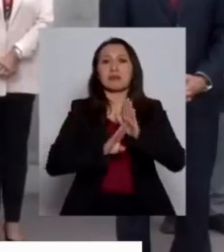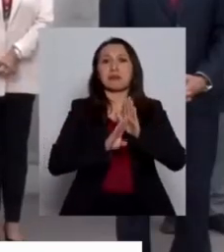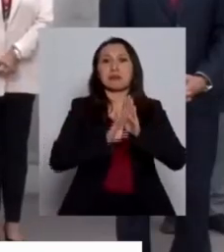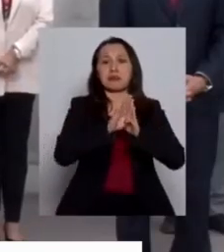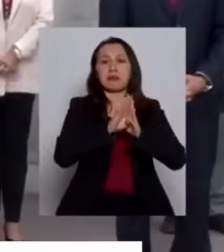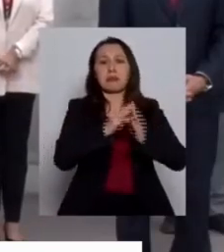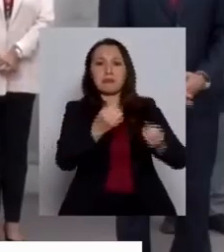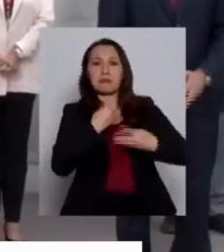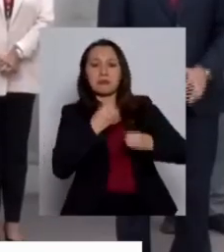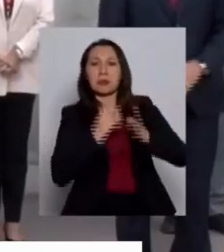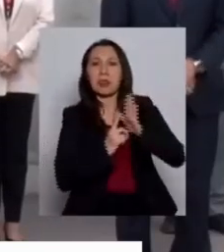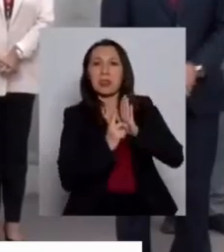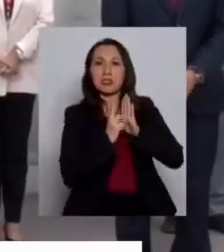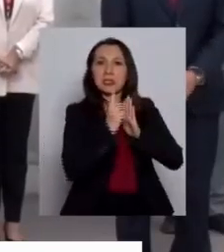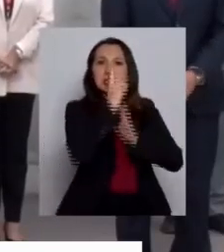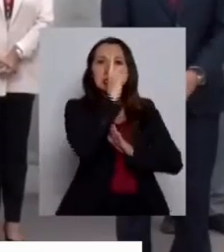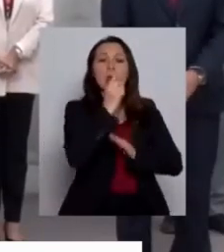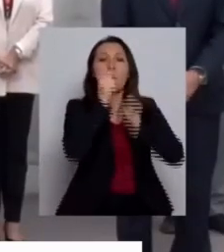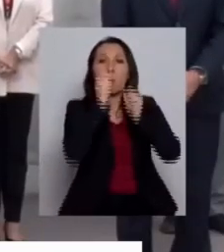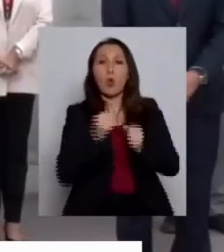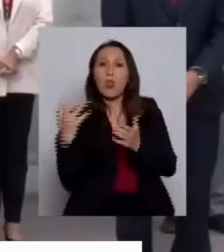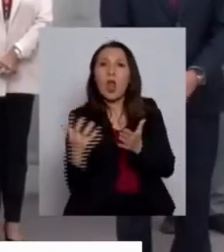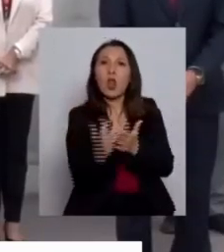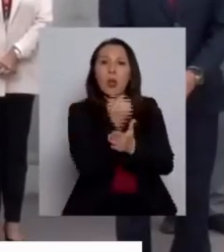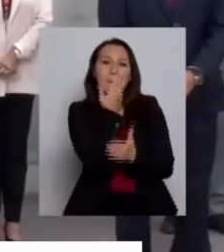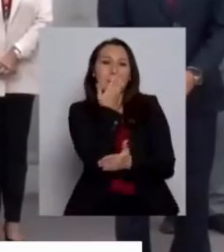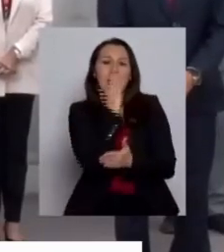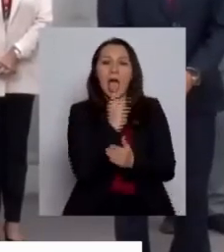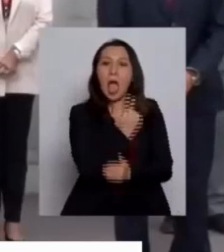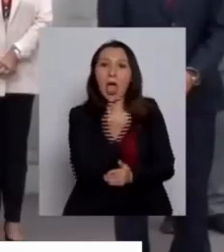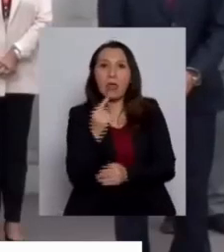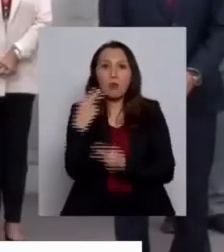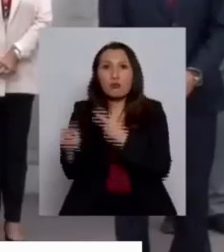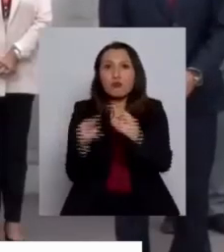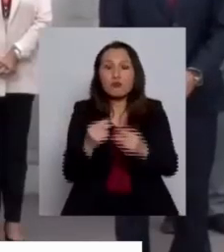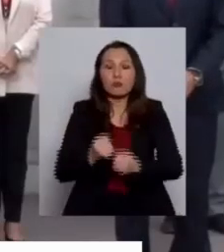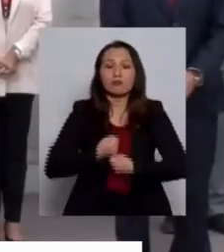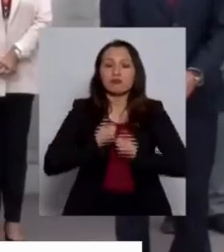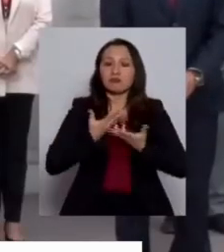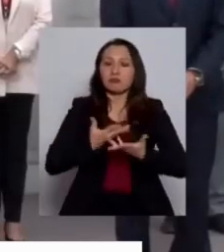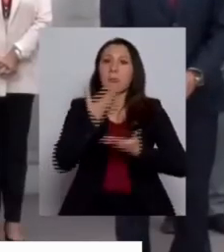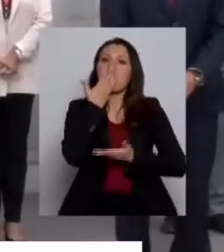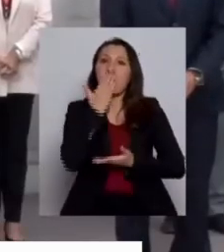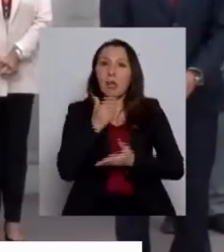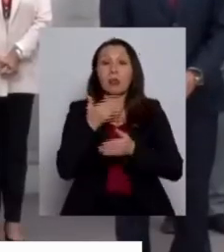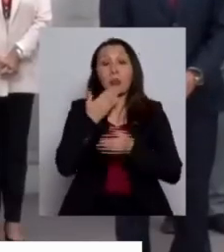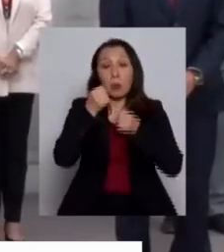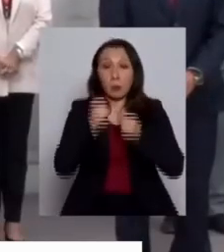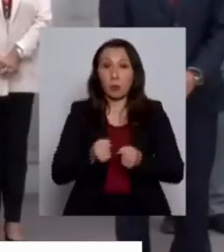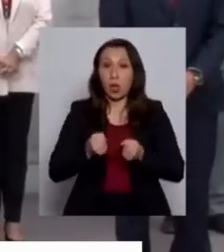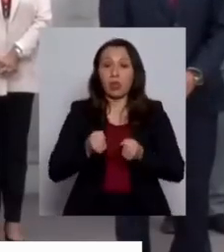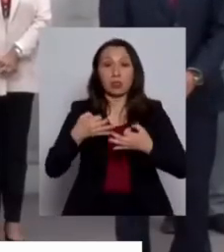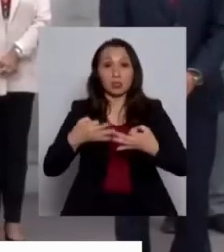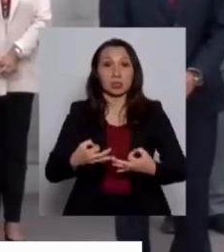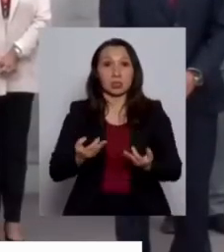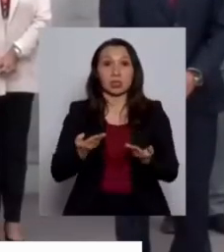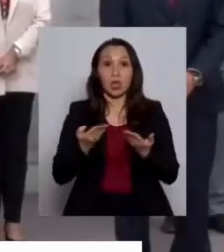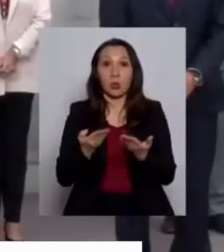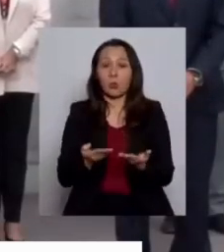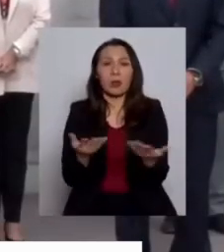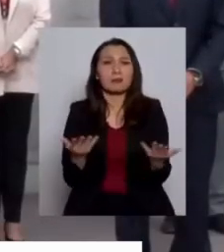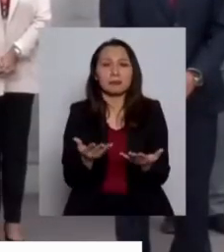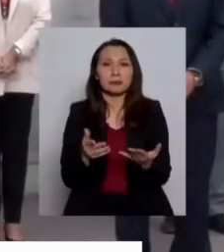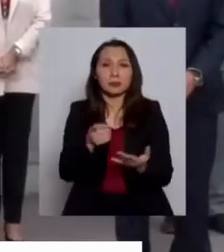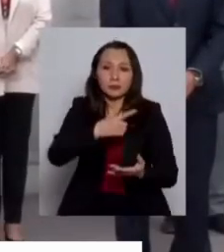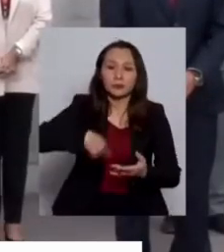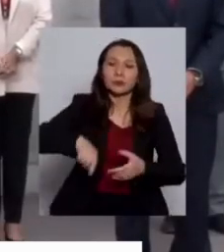cartel comercial, viven muchas familias, viven muchas personas. Quizás es una visión más